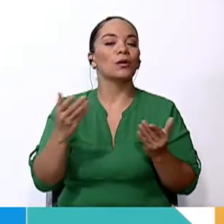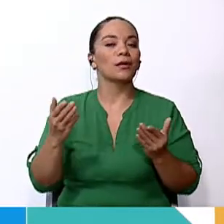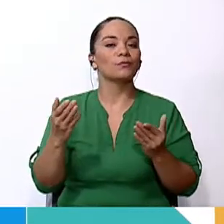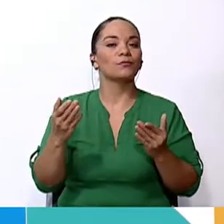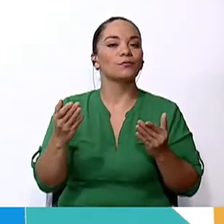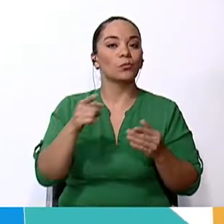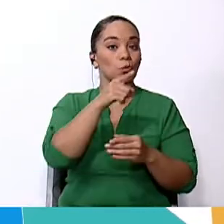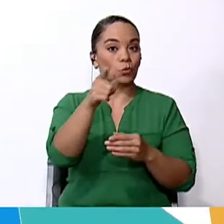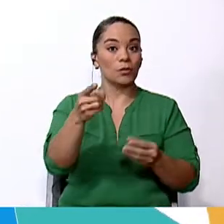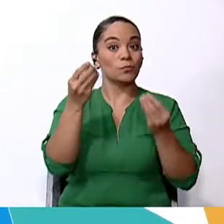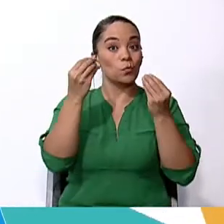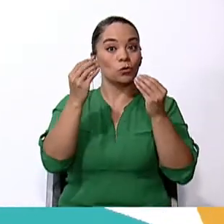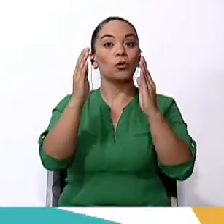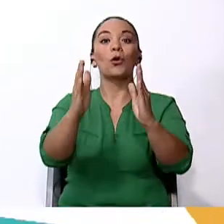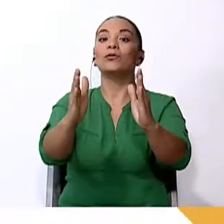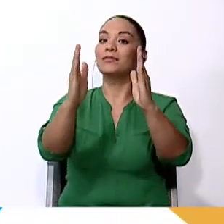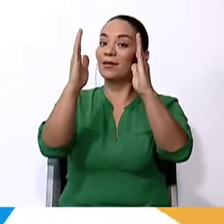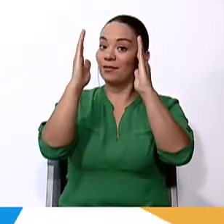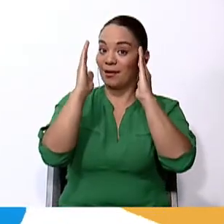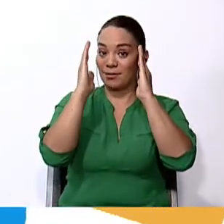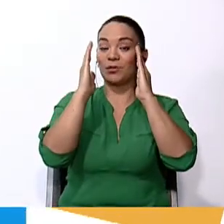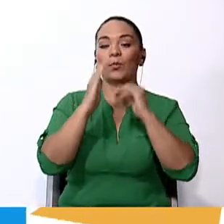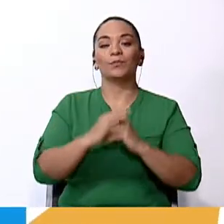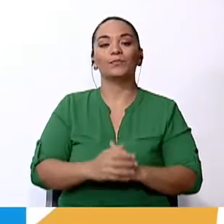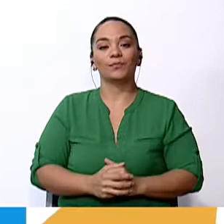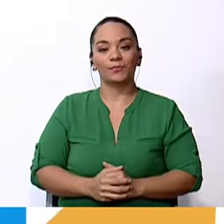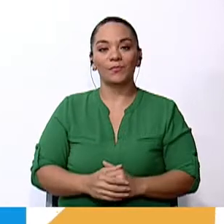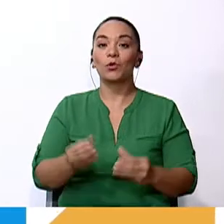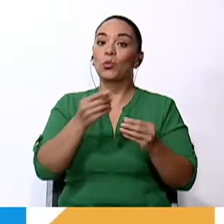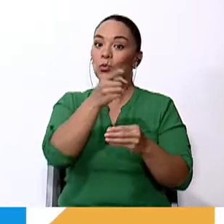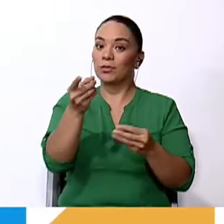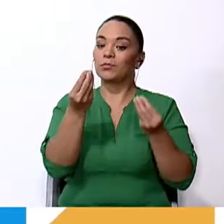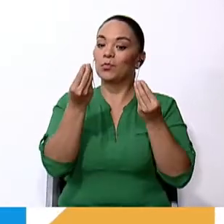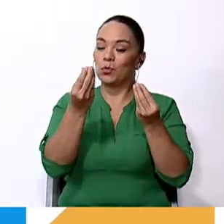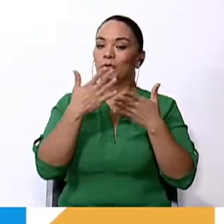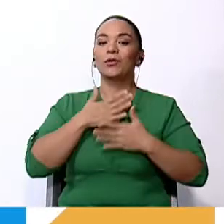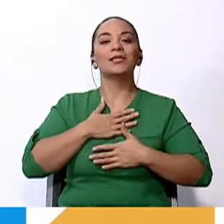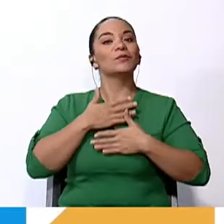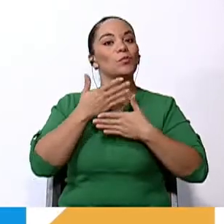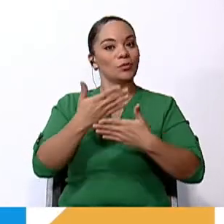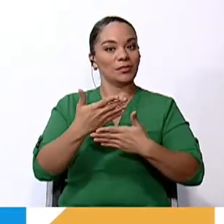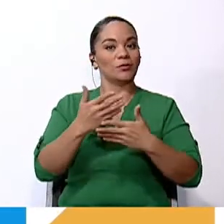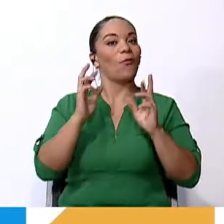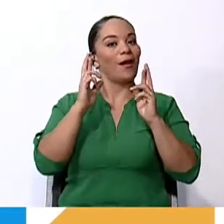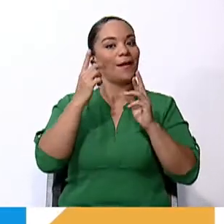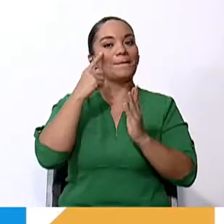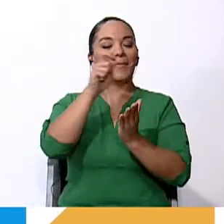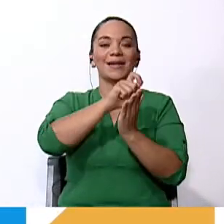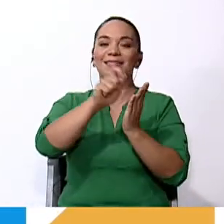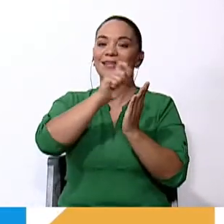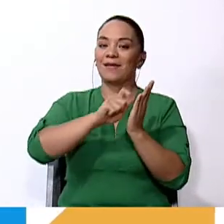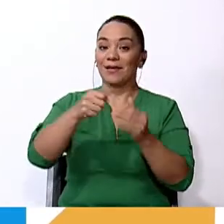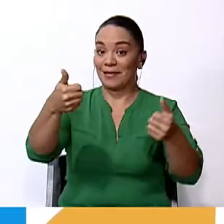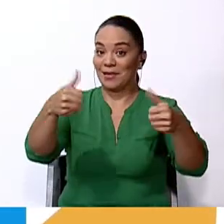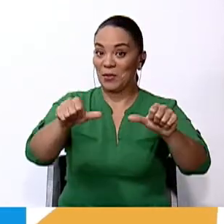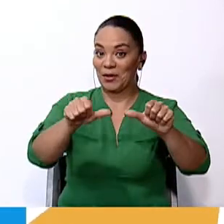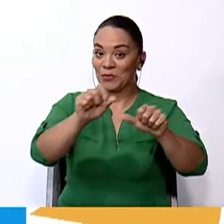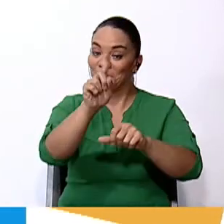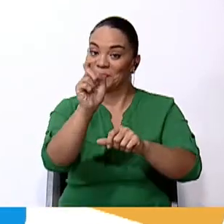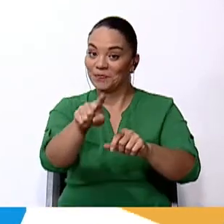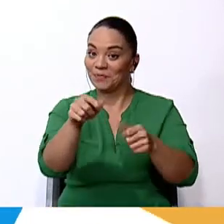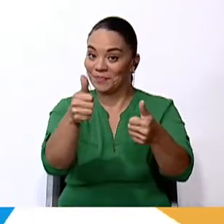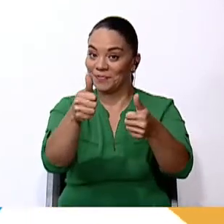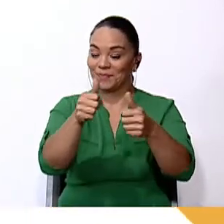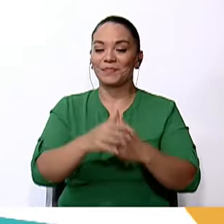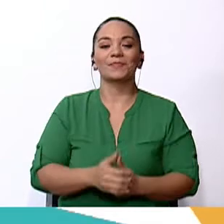muchísima concentración de parte de ustedes y mucha disposición para escribir. ¿De acuerdo? ¿Qué vamos